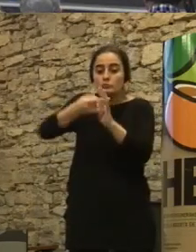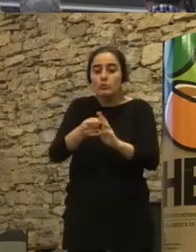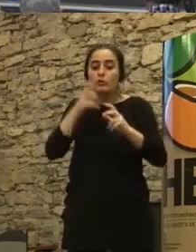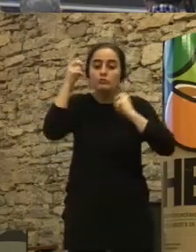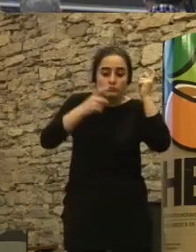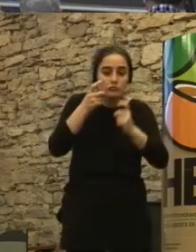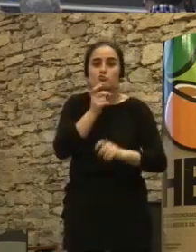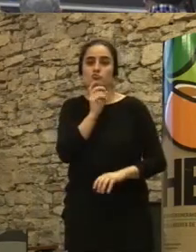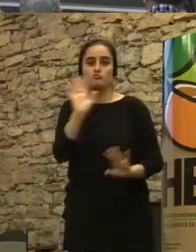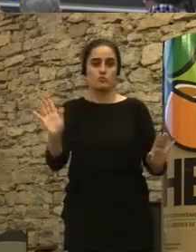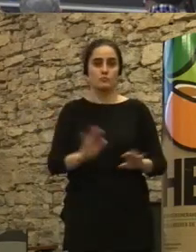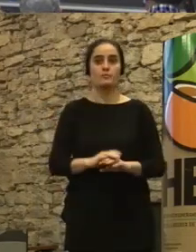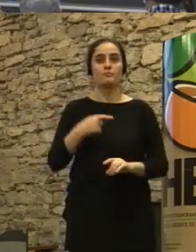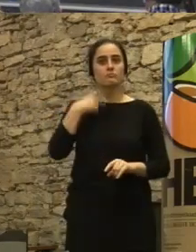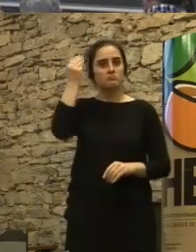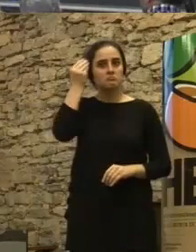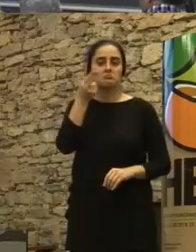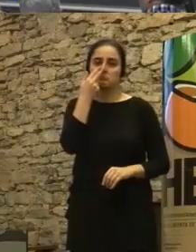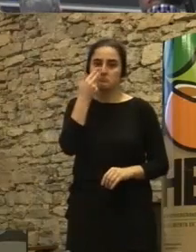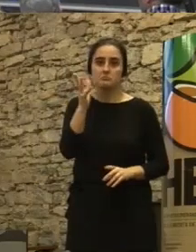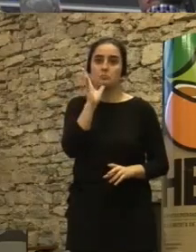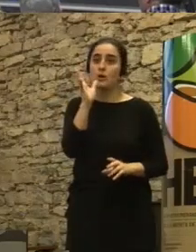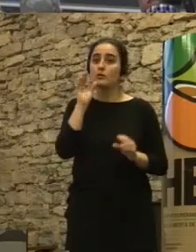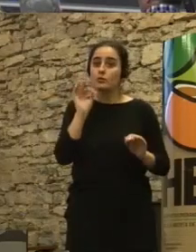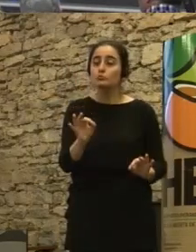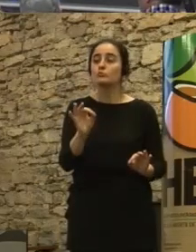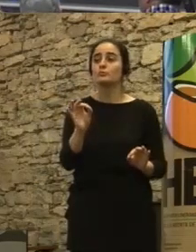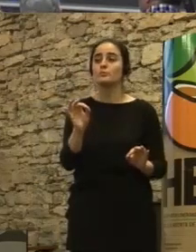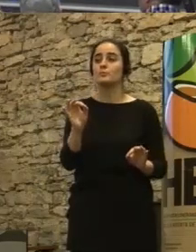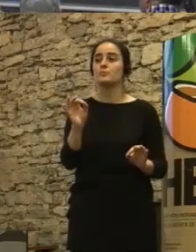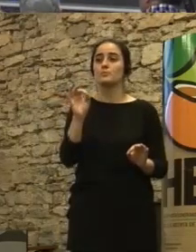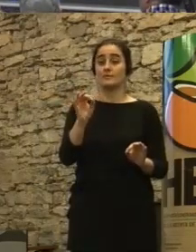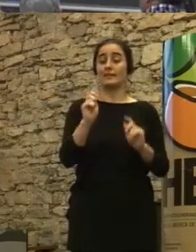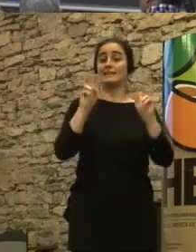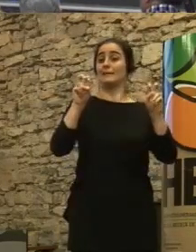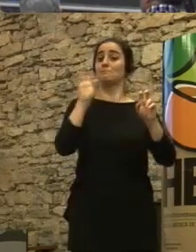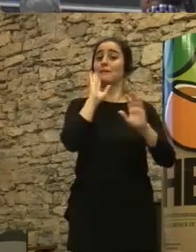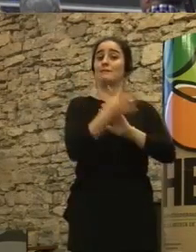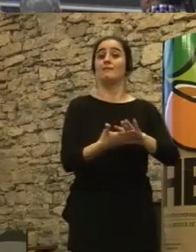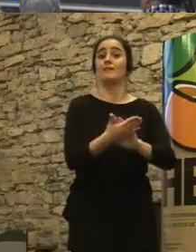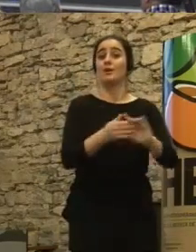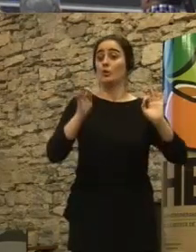ese conflicto. De todas maneras es interesante porque justo me sacas este tema, y justo ha